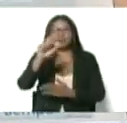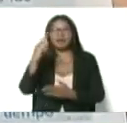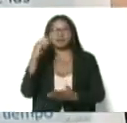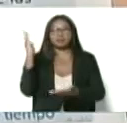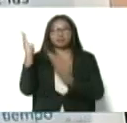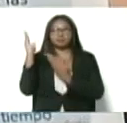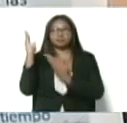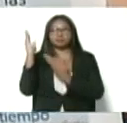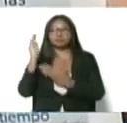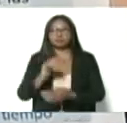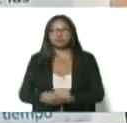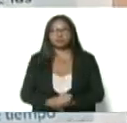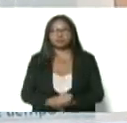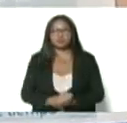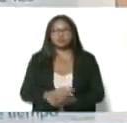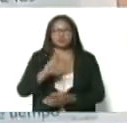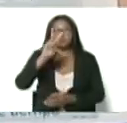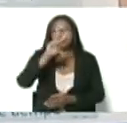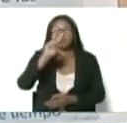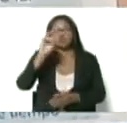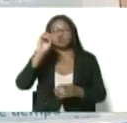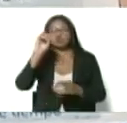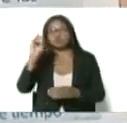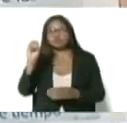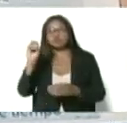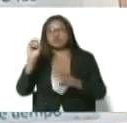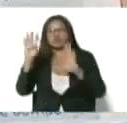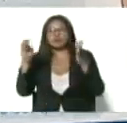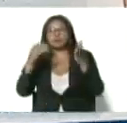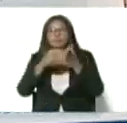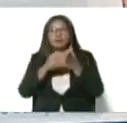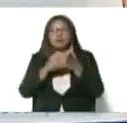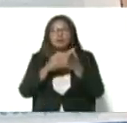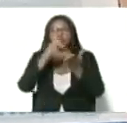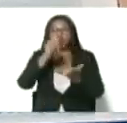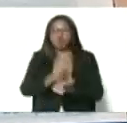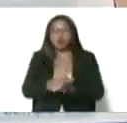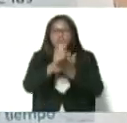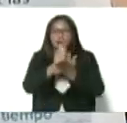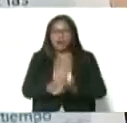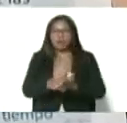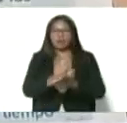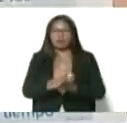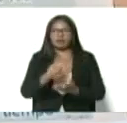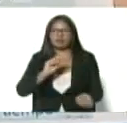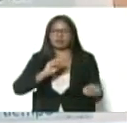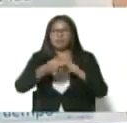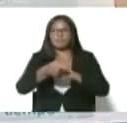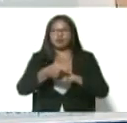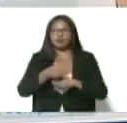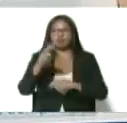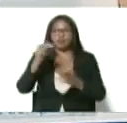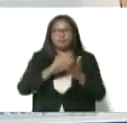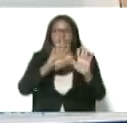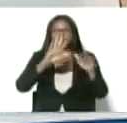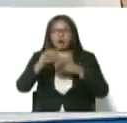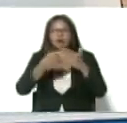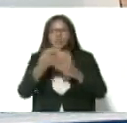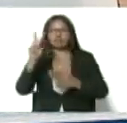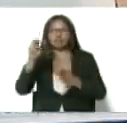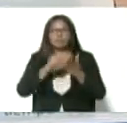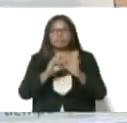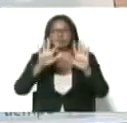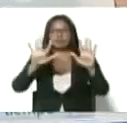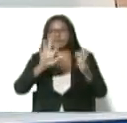toneladas y apenas en el primer periodo de 5 años 2005-2010 ya habiendo sido expulsada de la